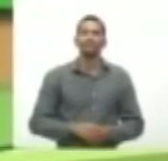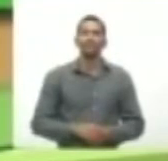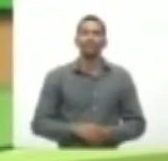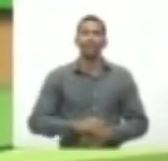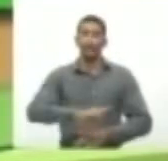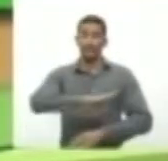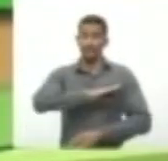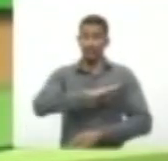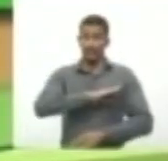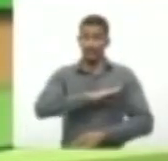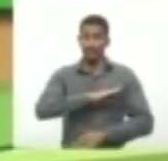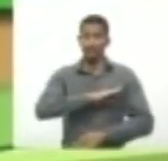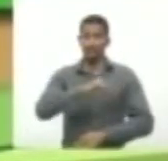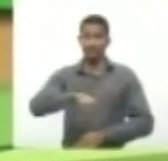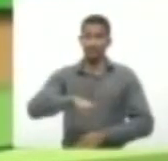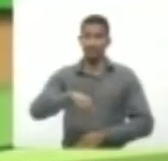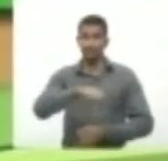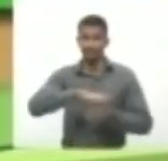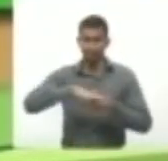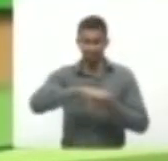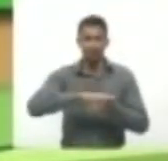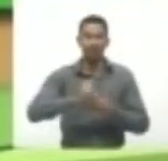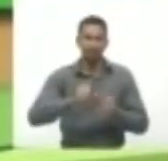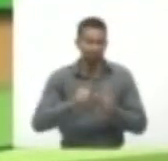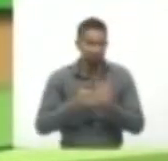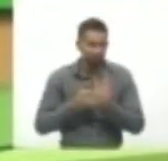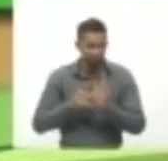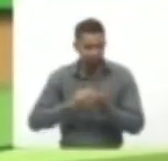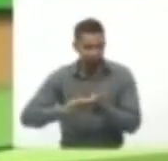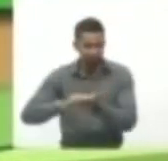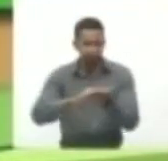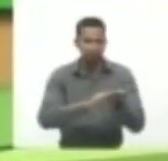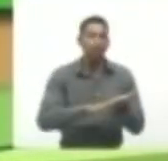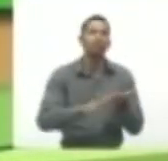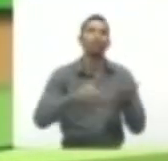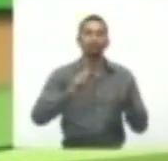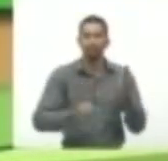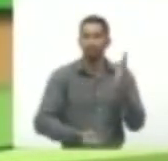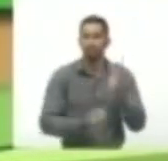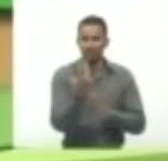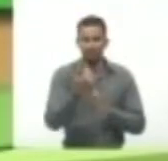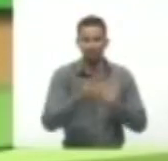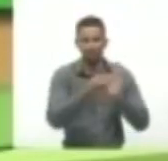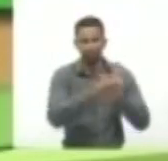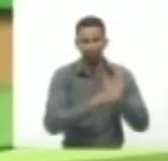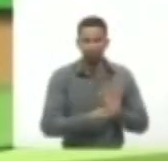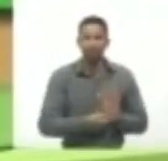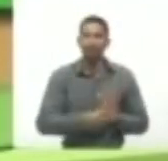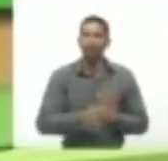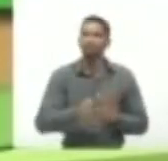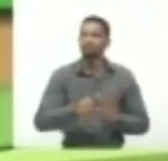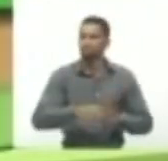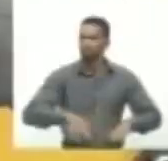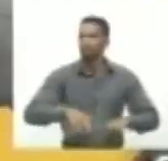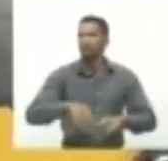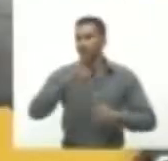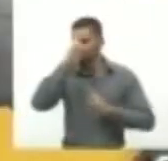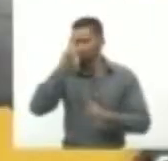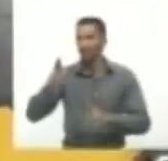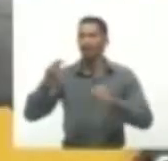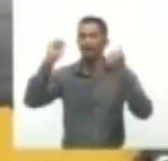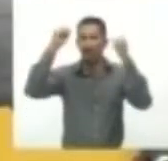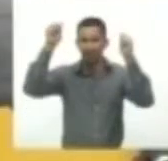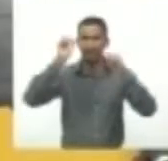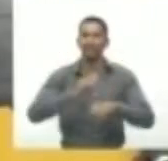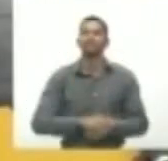ante el Código de Policía que le permita a toda la ciudad disfrutar de los carnavales de manera tradicional y sin inconvenientes. Con todo